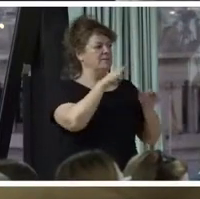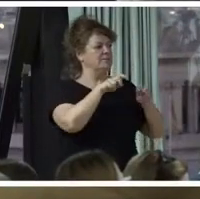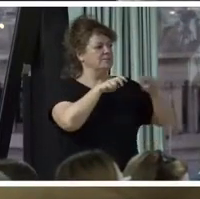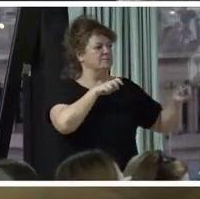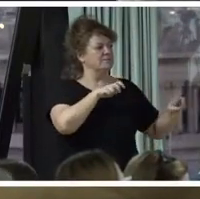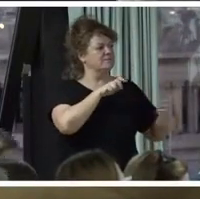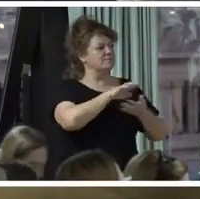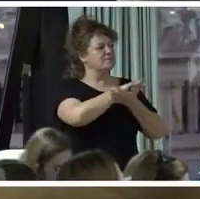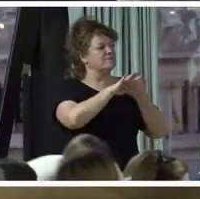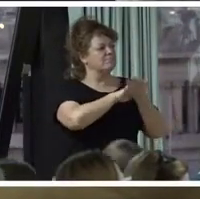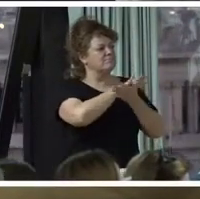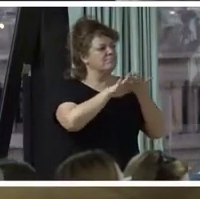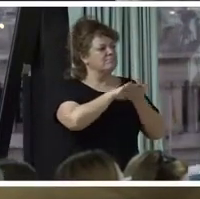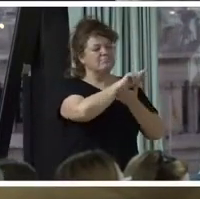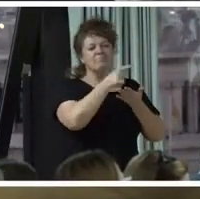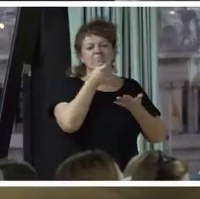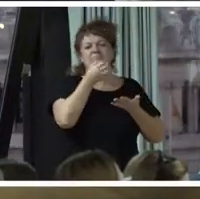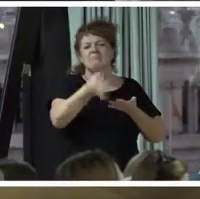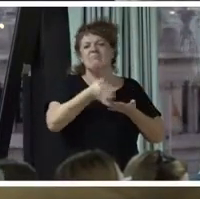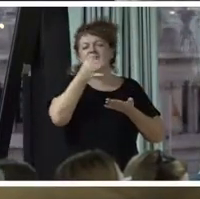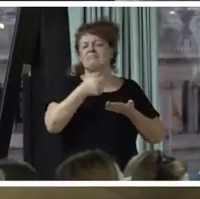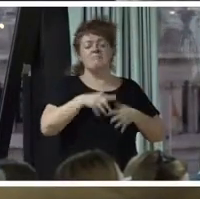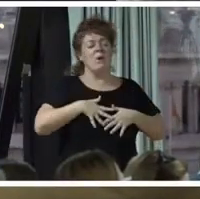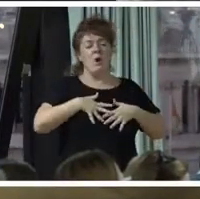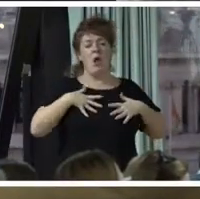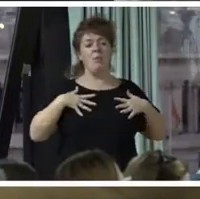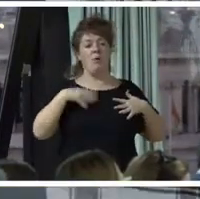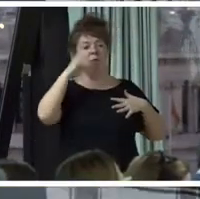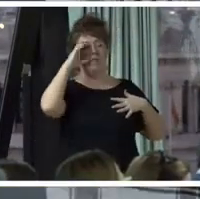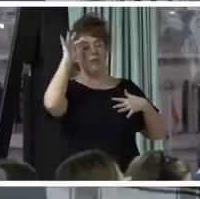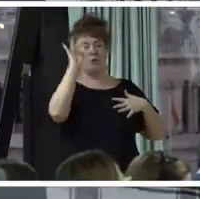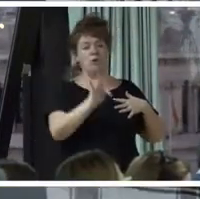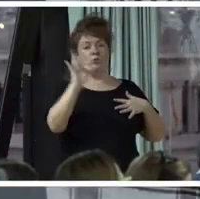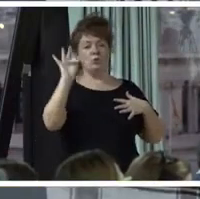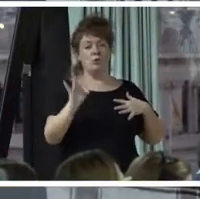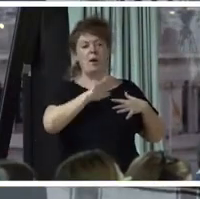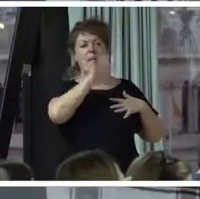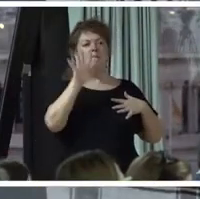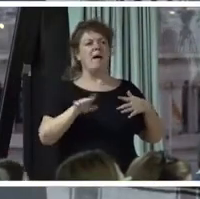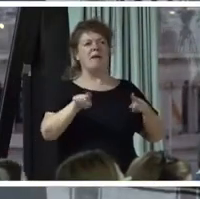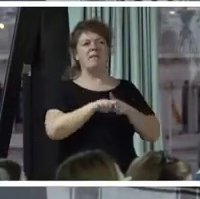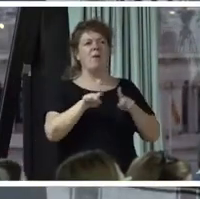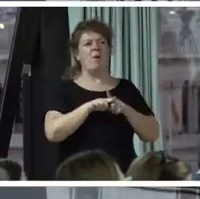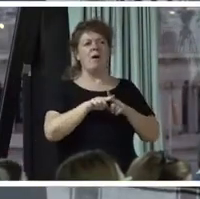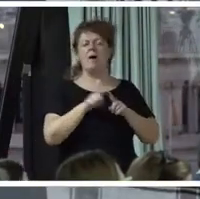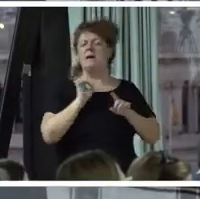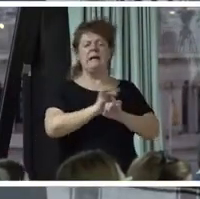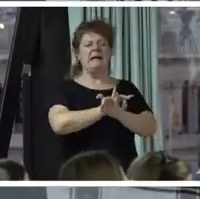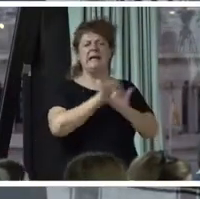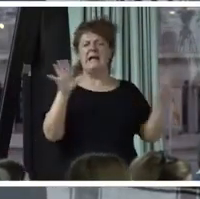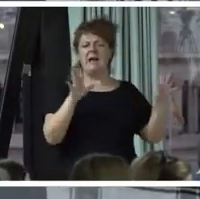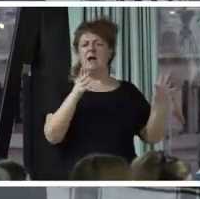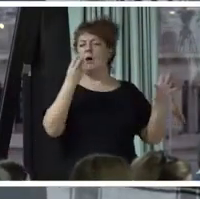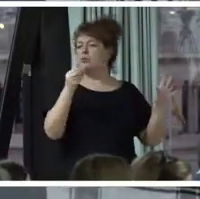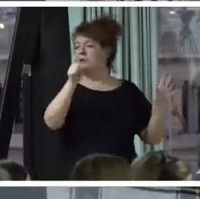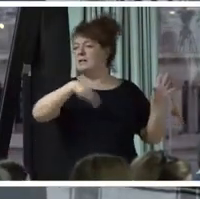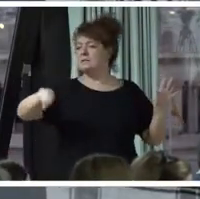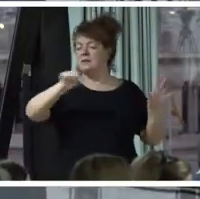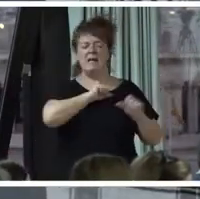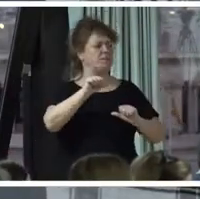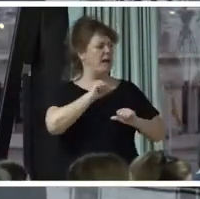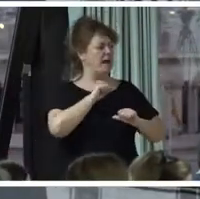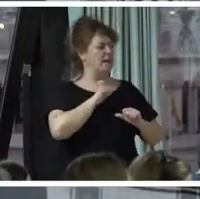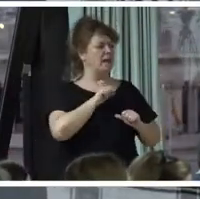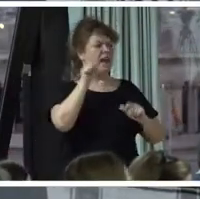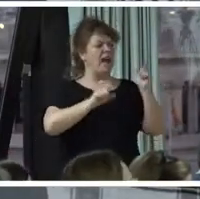palabras ha sido realmente muy emocionante escucharte Me parece que has hablado con la claridad que muchas esperaríamos